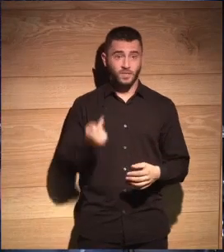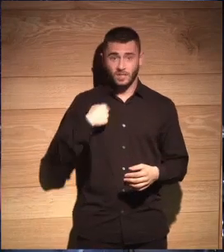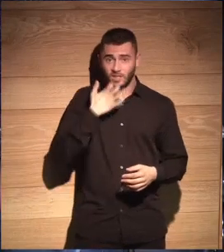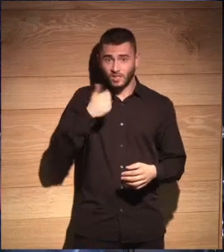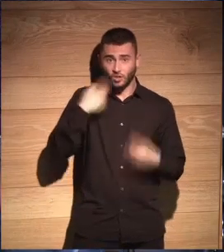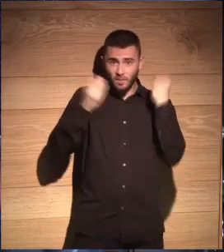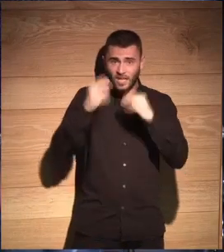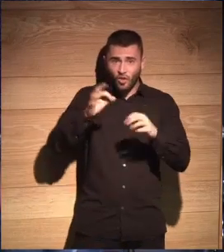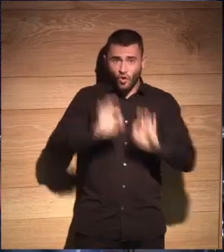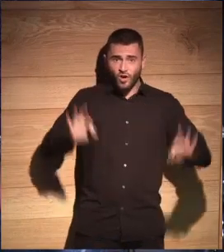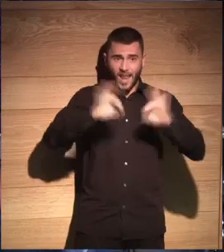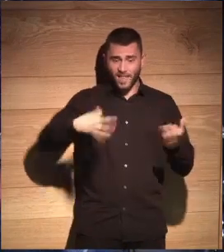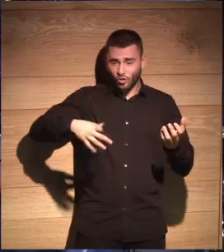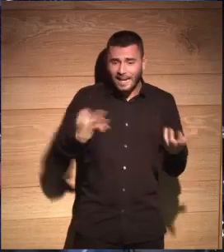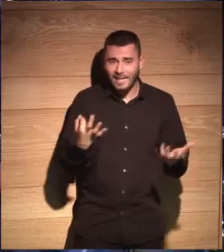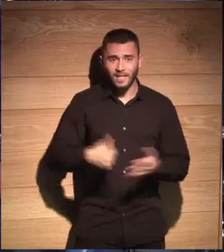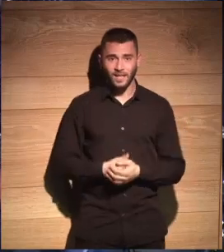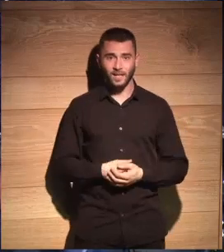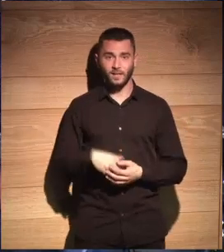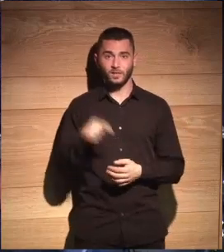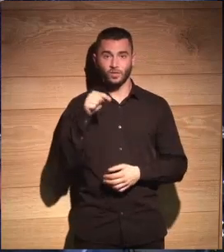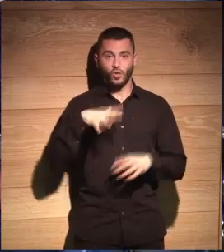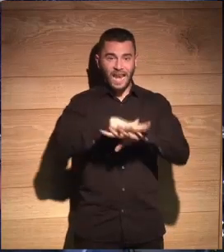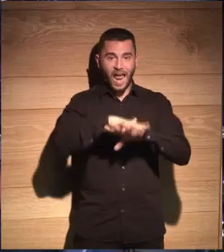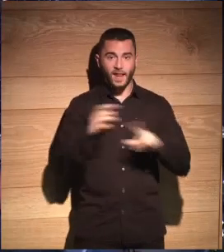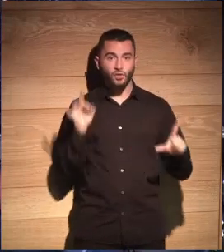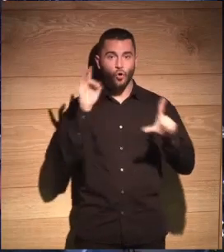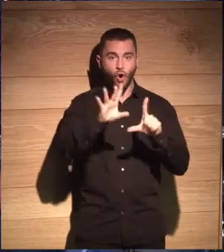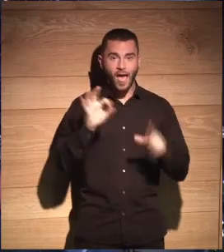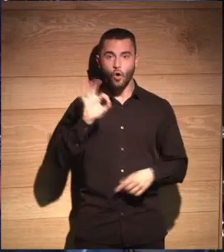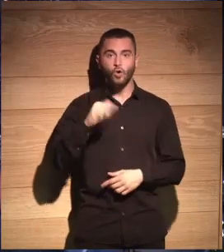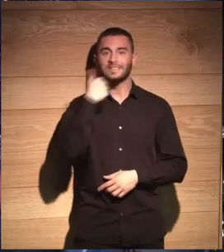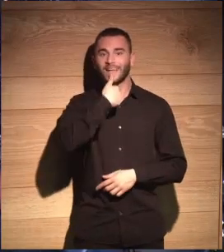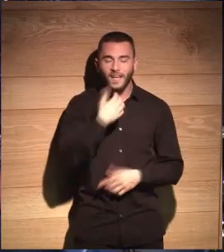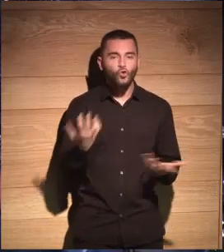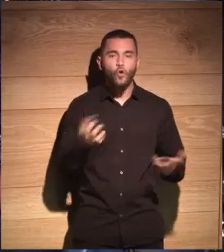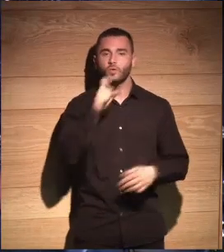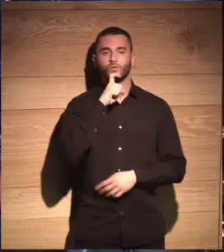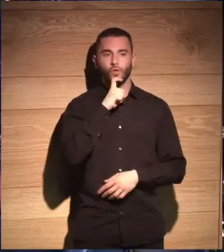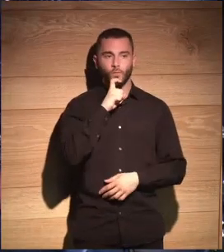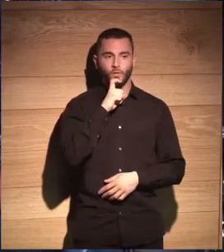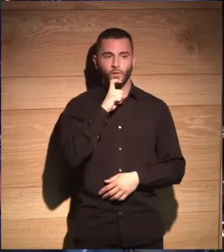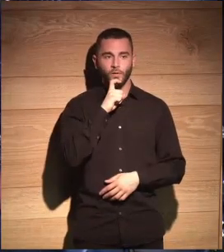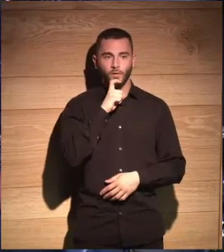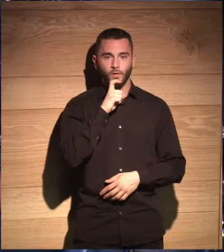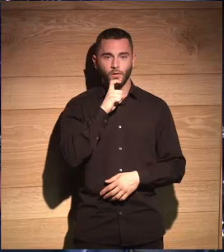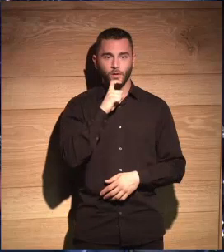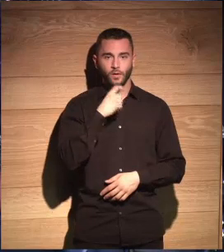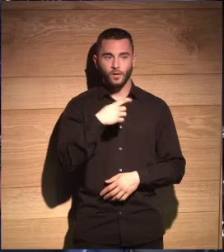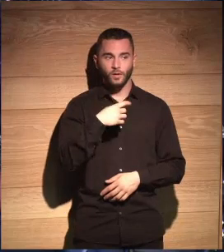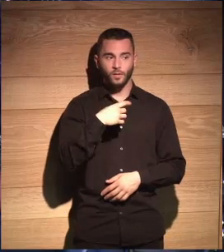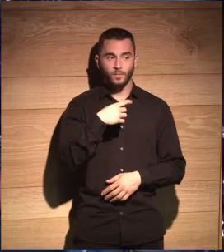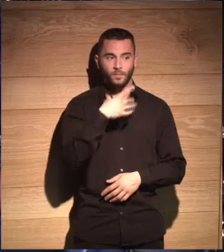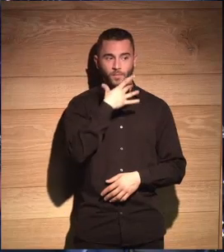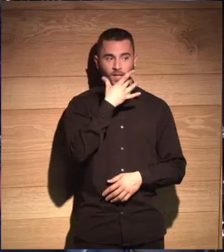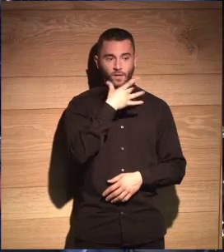tendrán por la red. ¿Lo habéis colgado? ¿No lo habéis colgado? ¿Es súper secreto? Pues este no sé si está, lo hemos traído aquí en el vergüenza maravilloso. Sobre tu